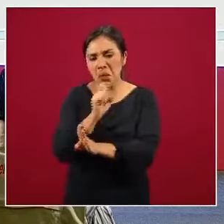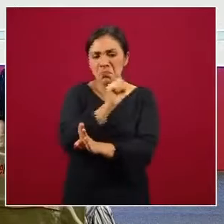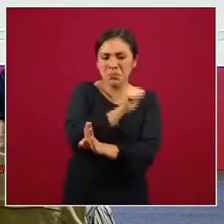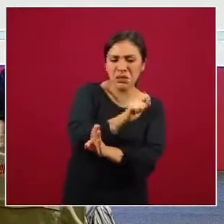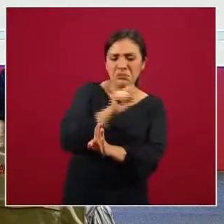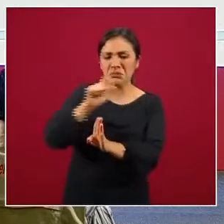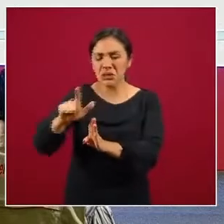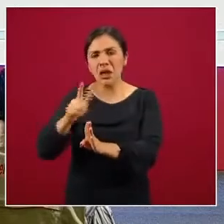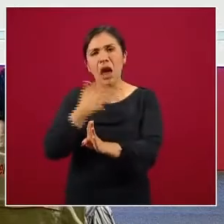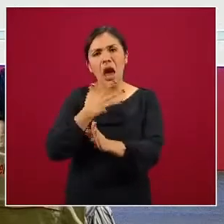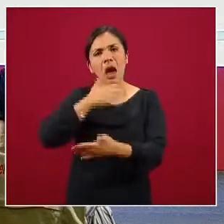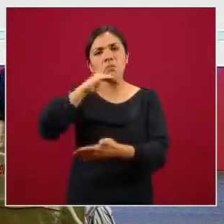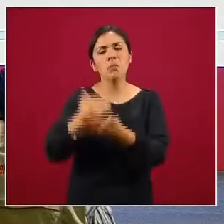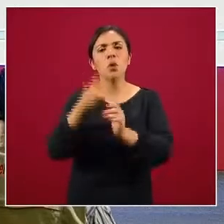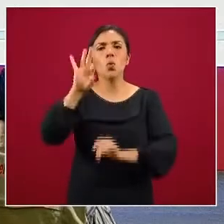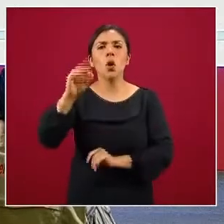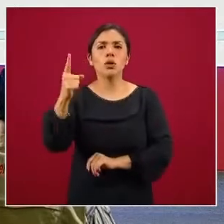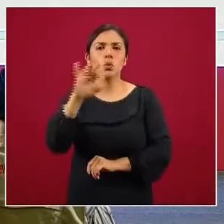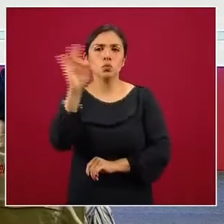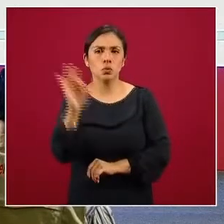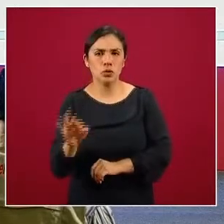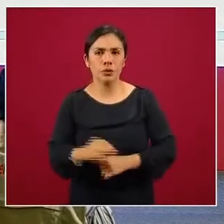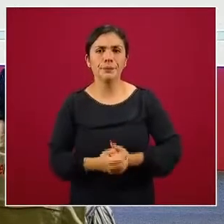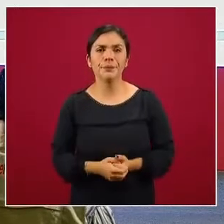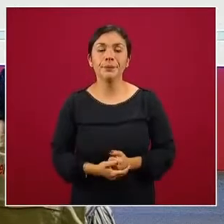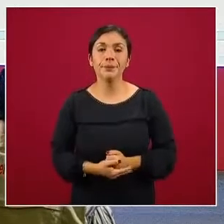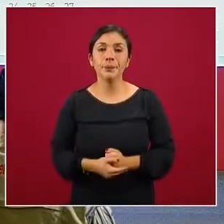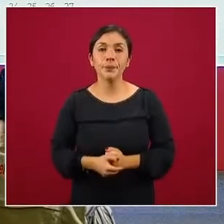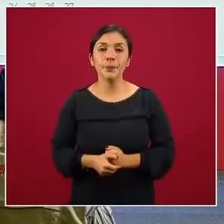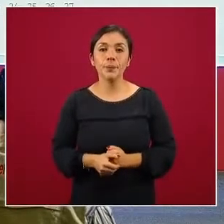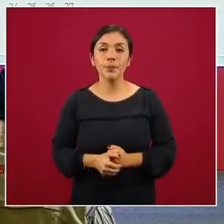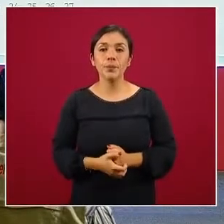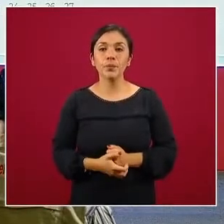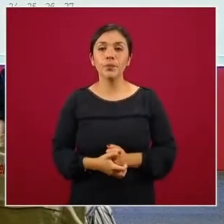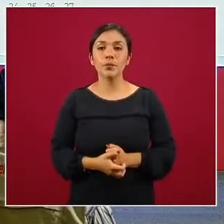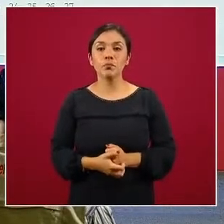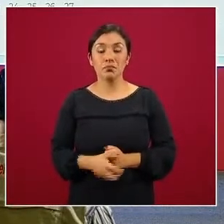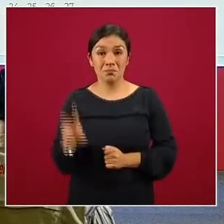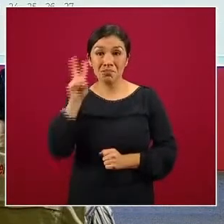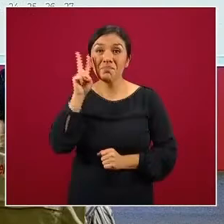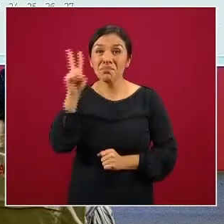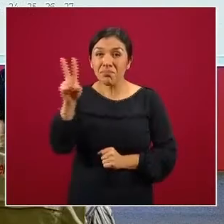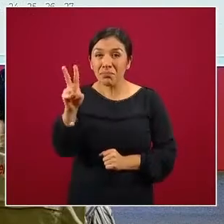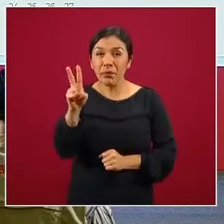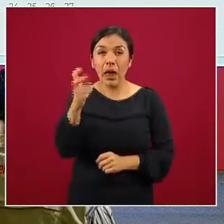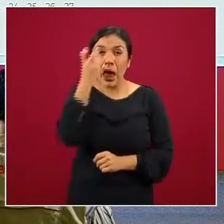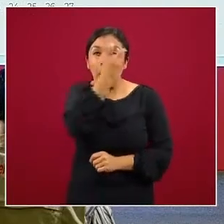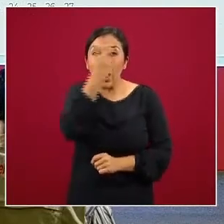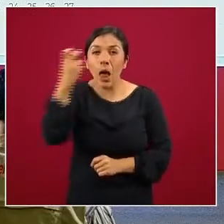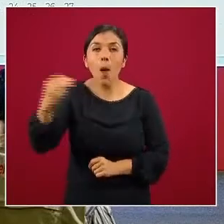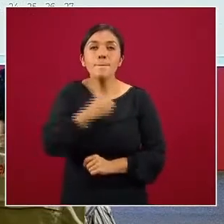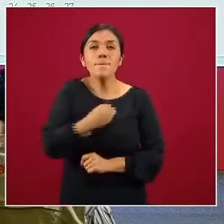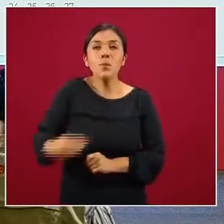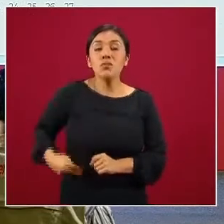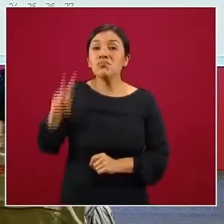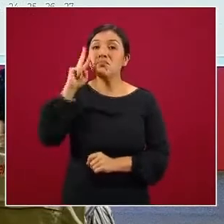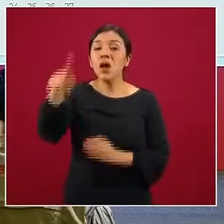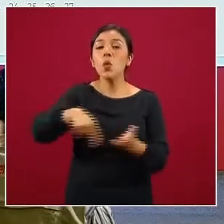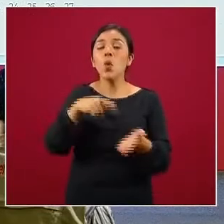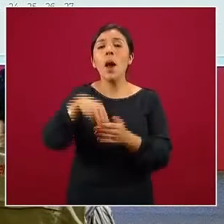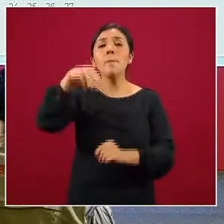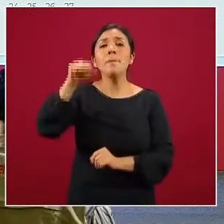la 27, a 41%. La siguiente. Cuando vemos el detalle municipal, vemos que